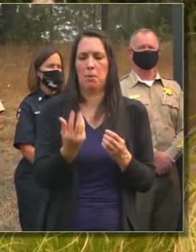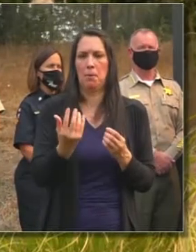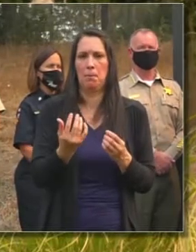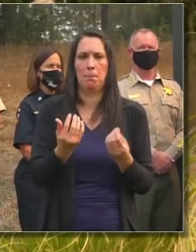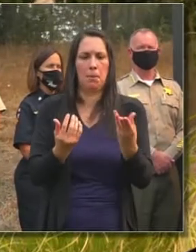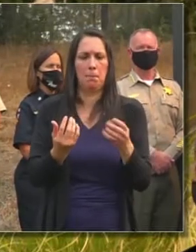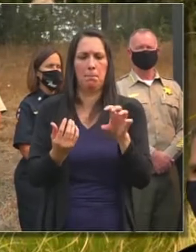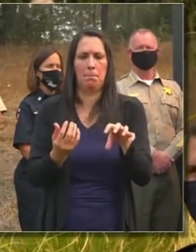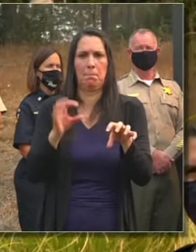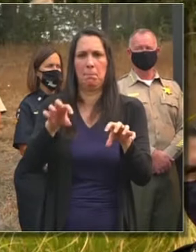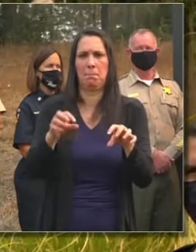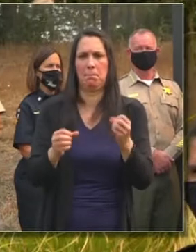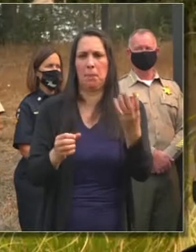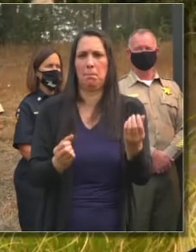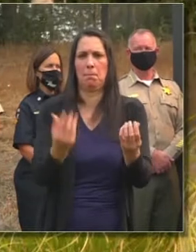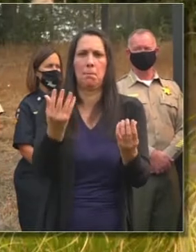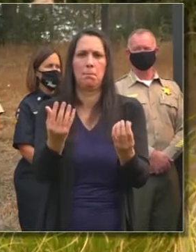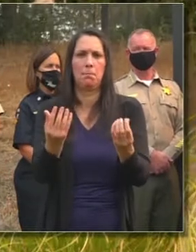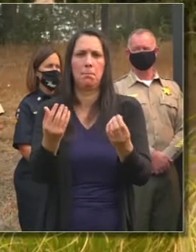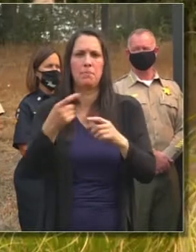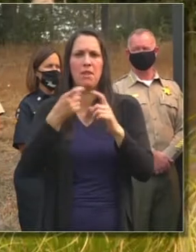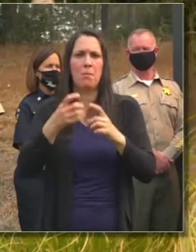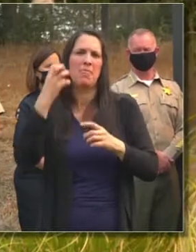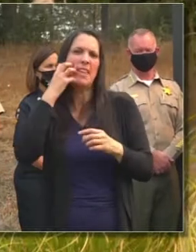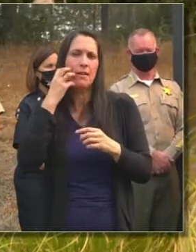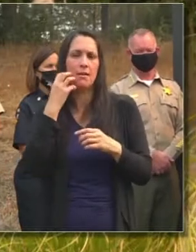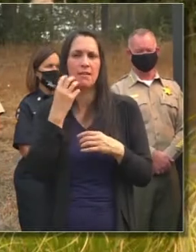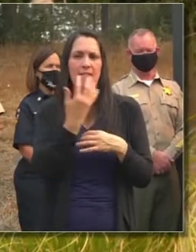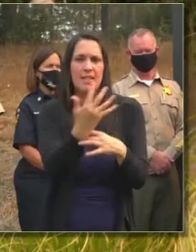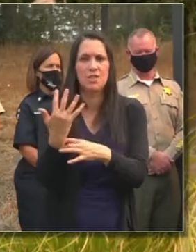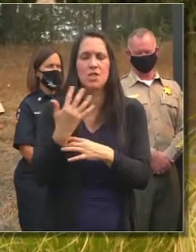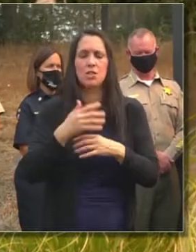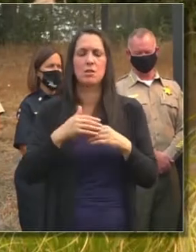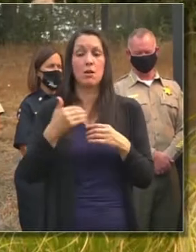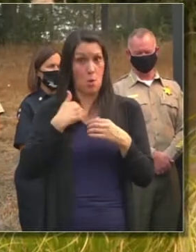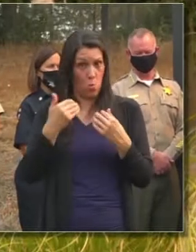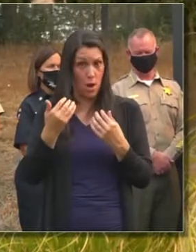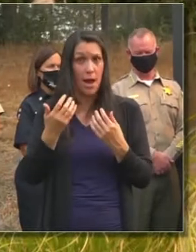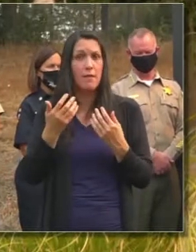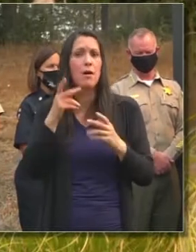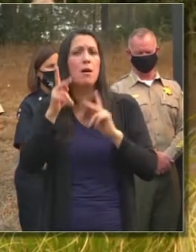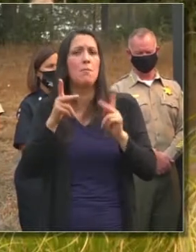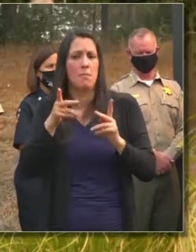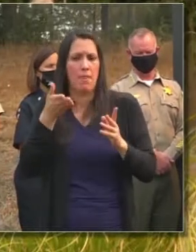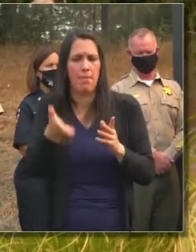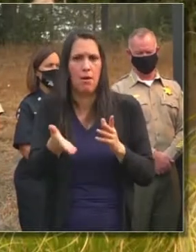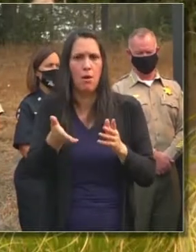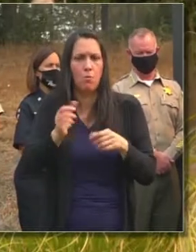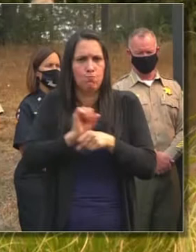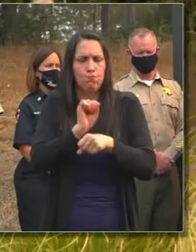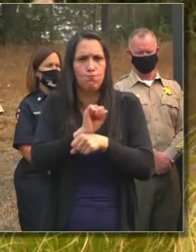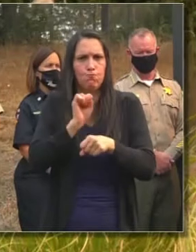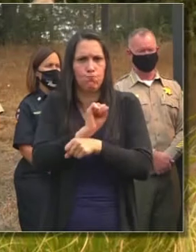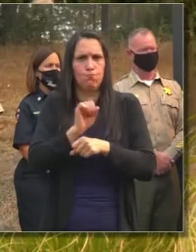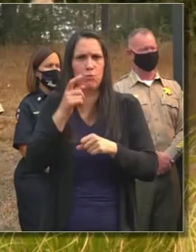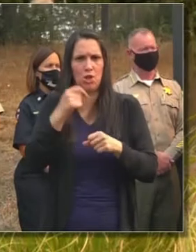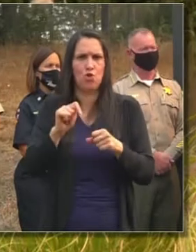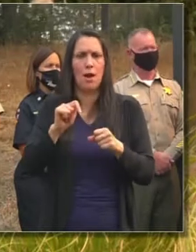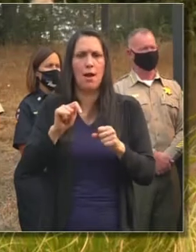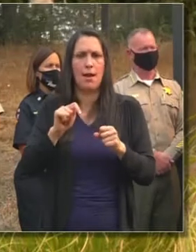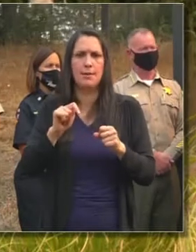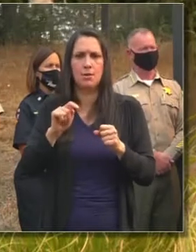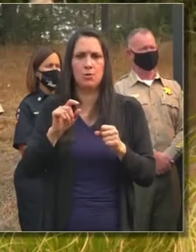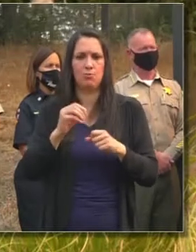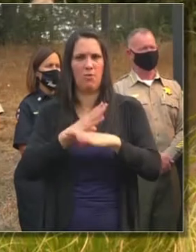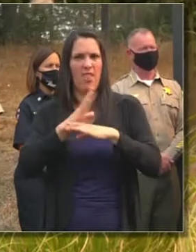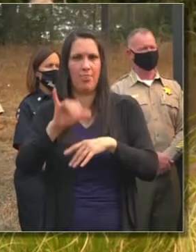por ascuas por la vegetación presente allí y tenemos recursos allí estamos trabajando de manera diligente para asegurar